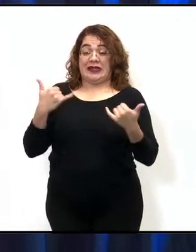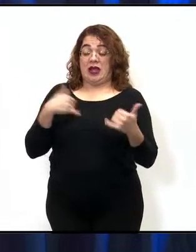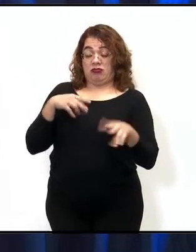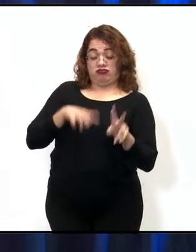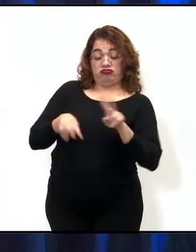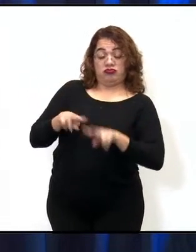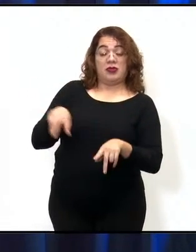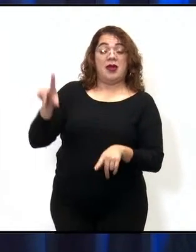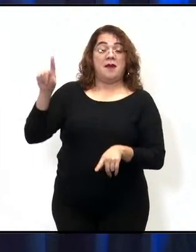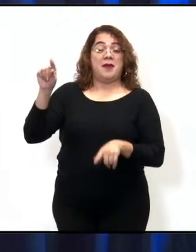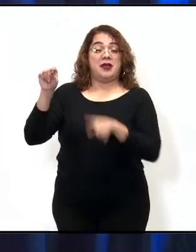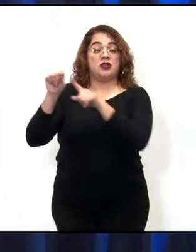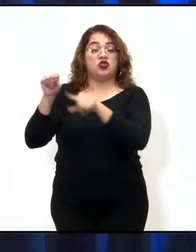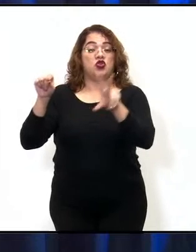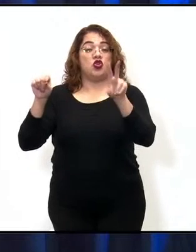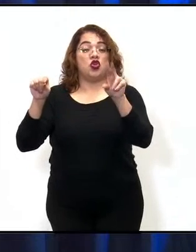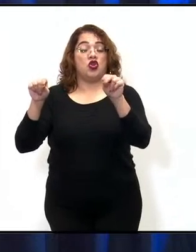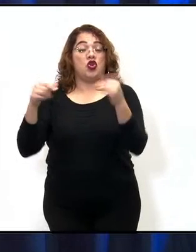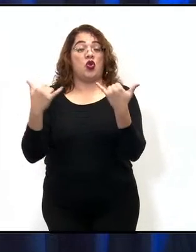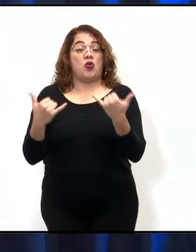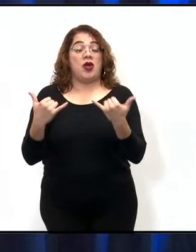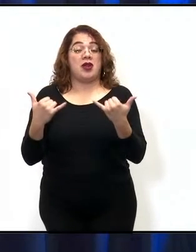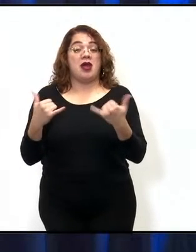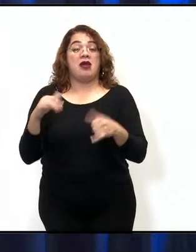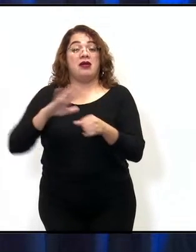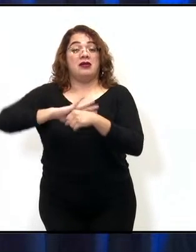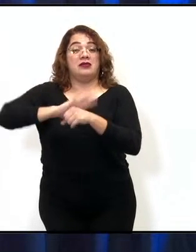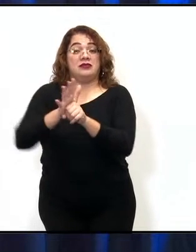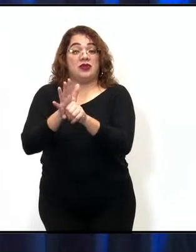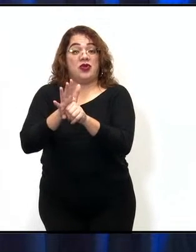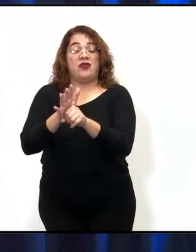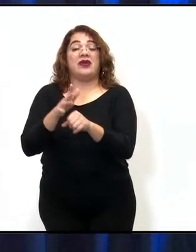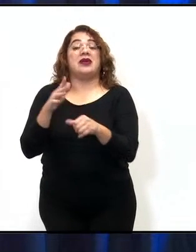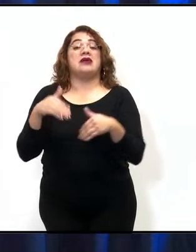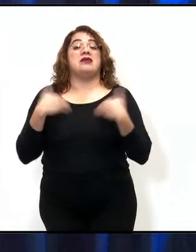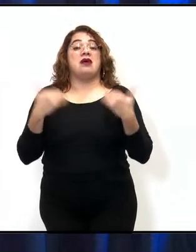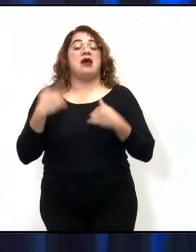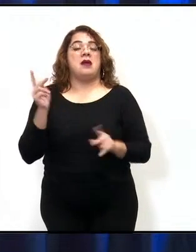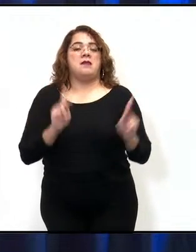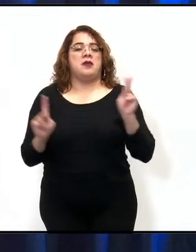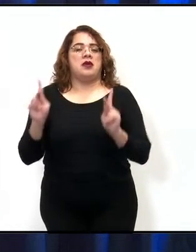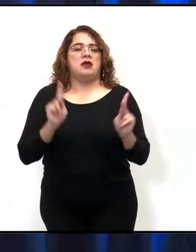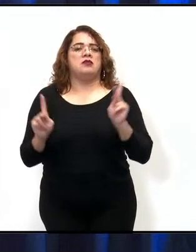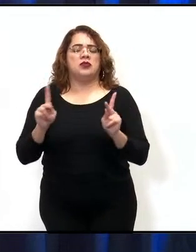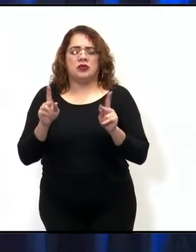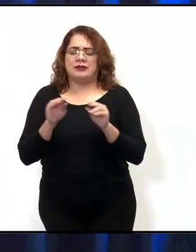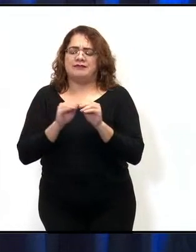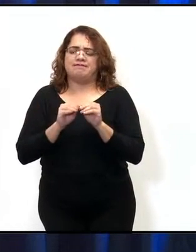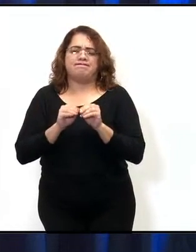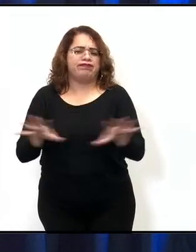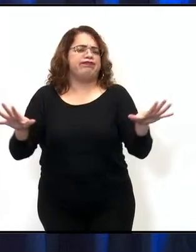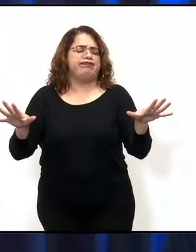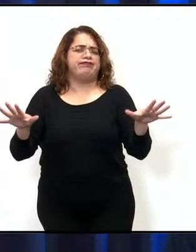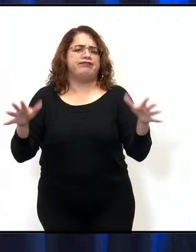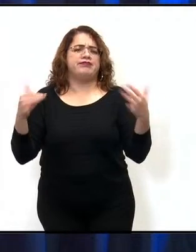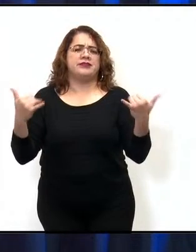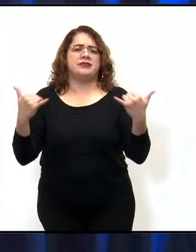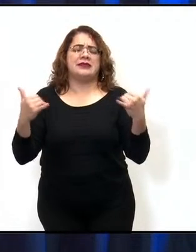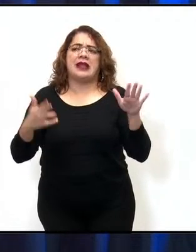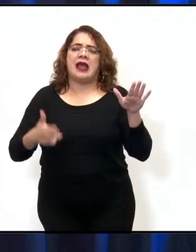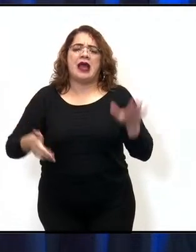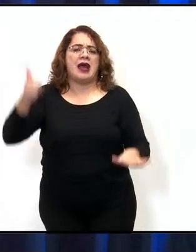Las personas de 20 años representan el grupo de edad en el que estamos viendo la mayoría de los casos en este